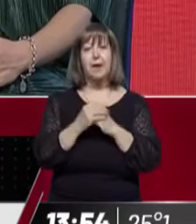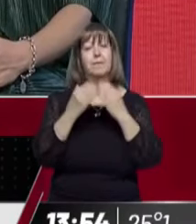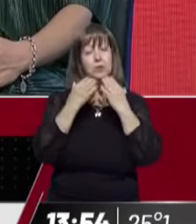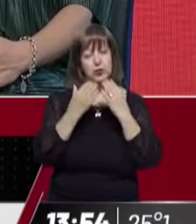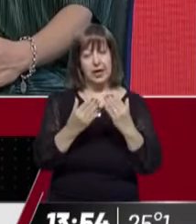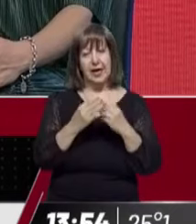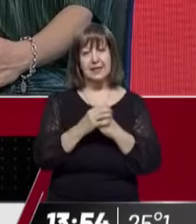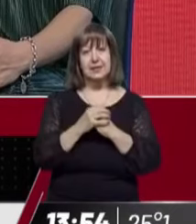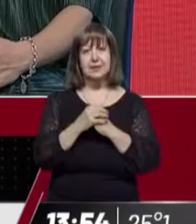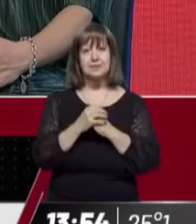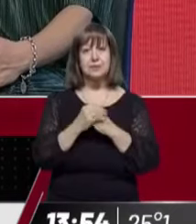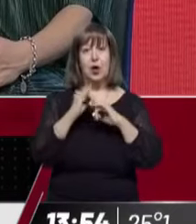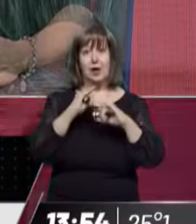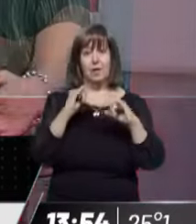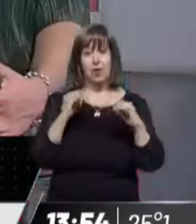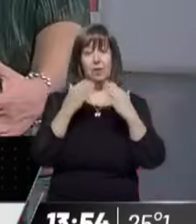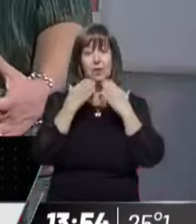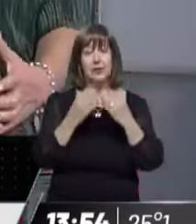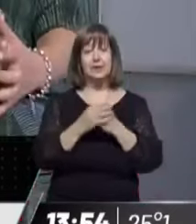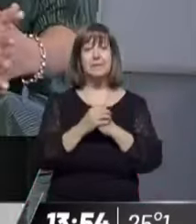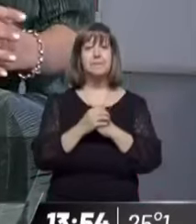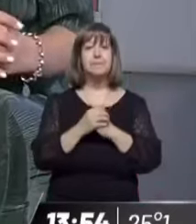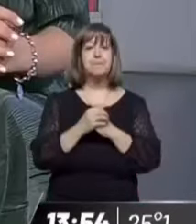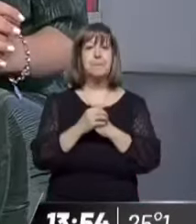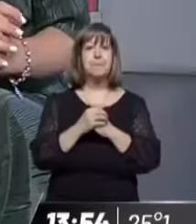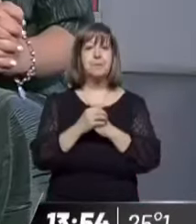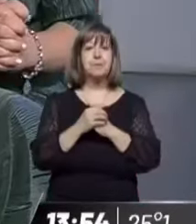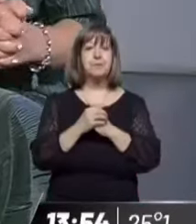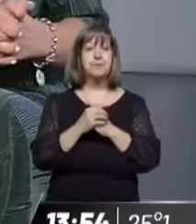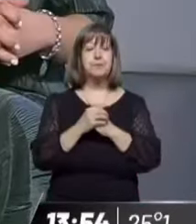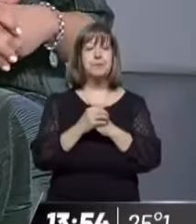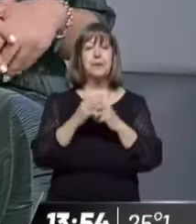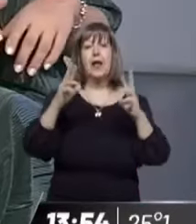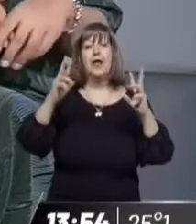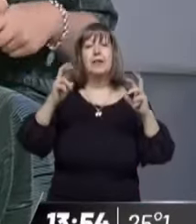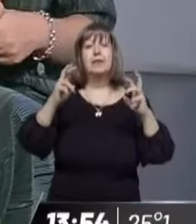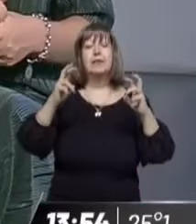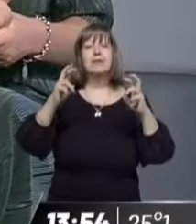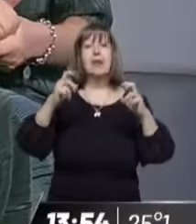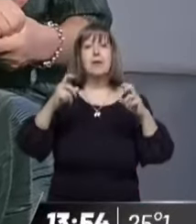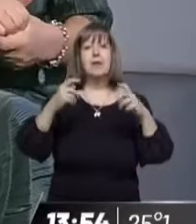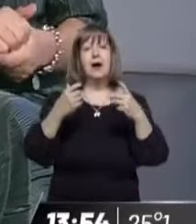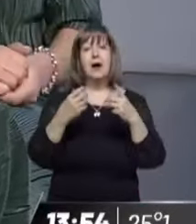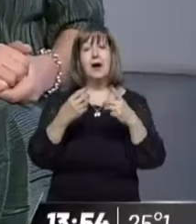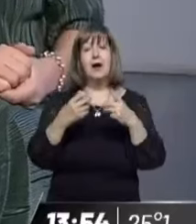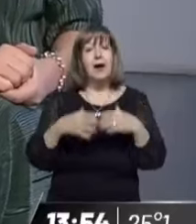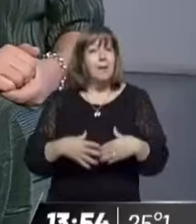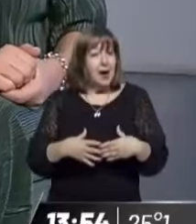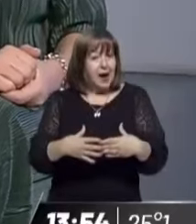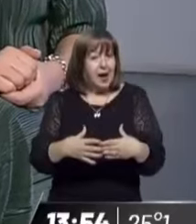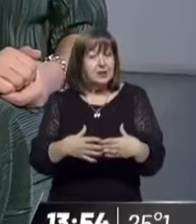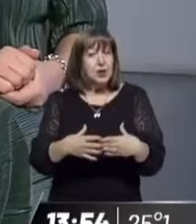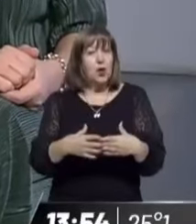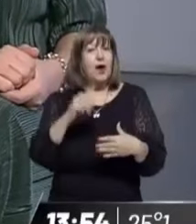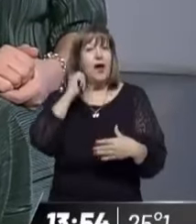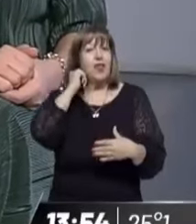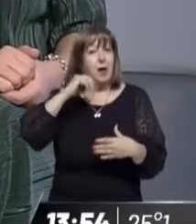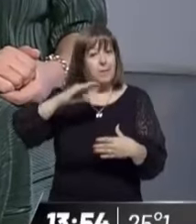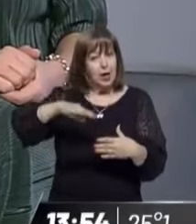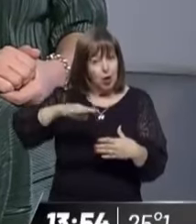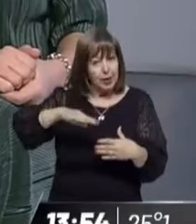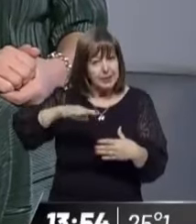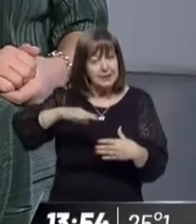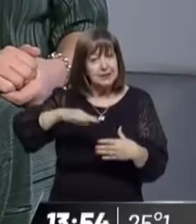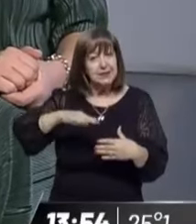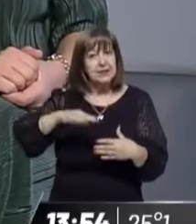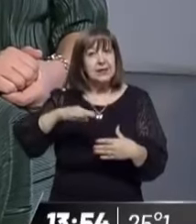bien. Hasta luego. Gracias. Y seguimos con el embarazo prematuro para hablar del tema embarazo en menores de edad y también el